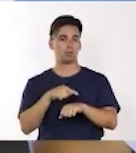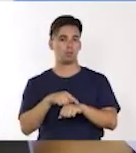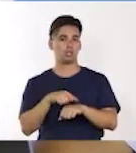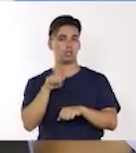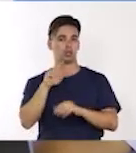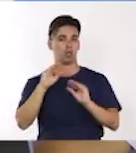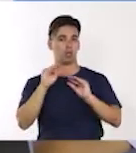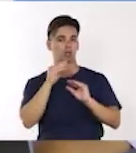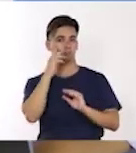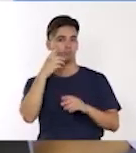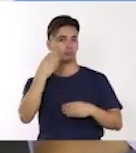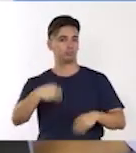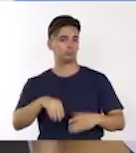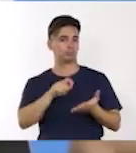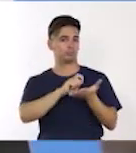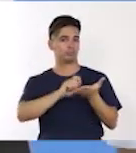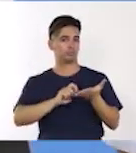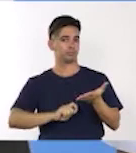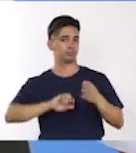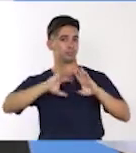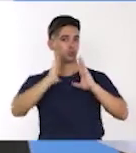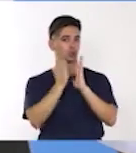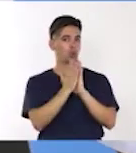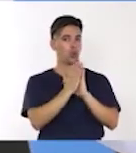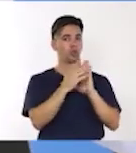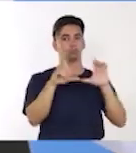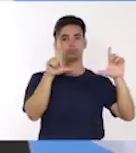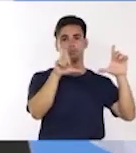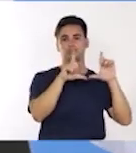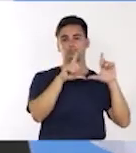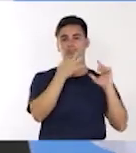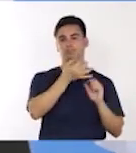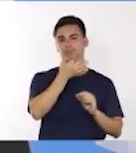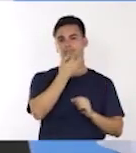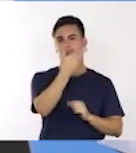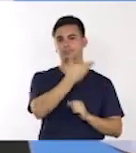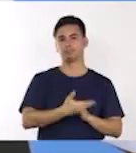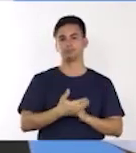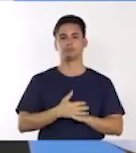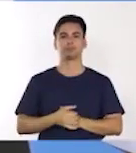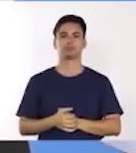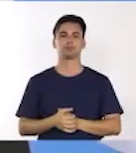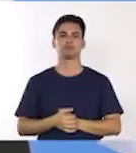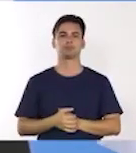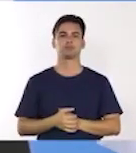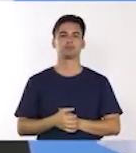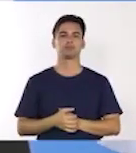Les dejo un momentico en pantalla la diapositiva para que puedan copiar